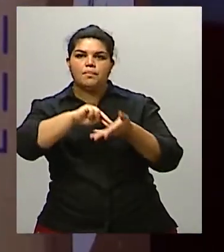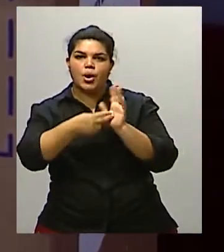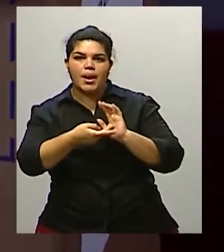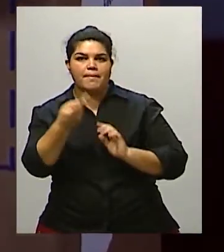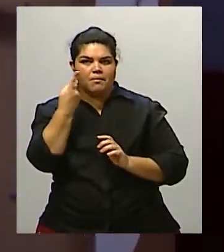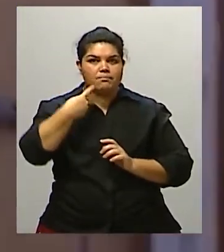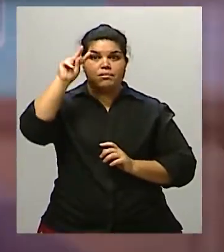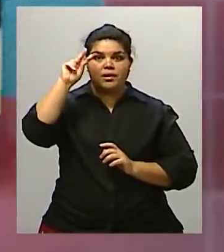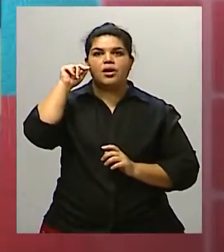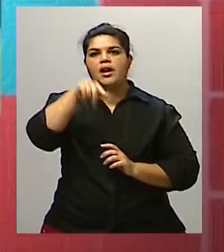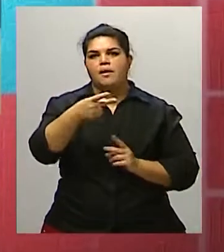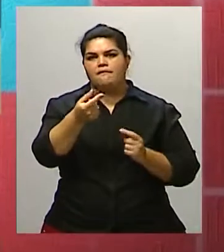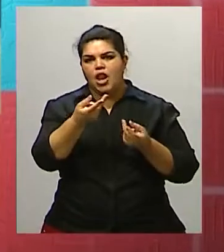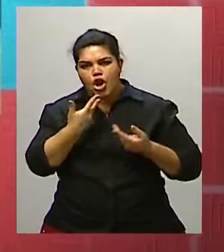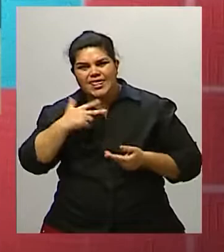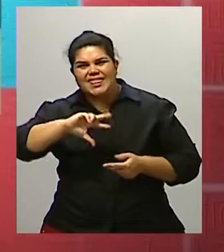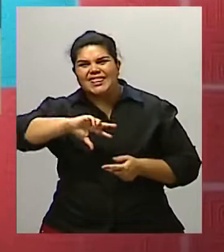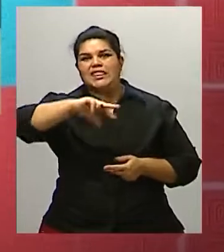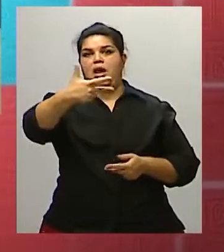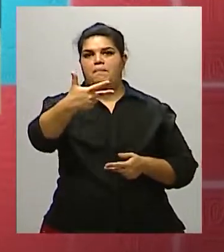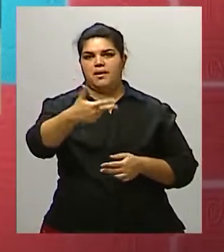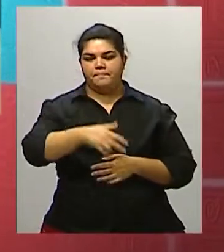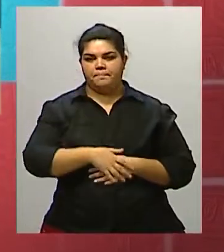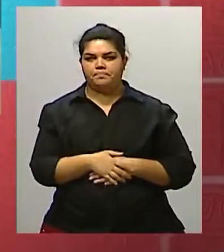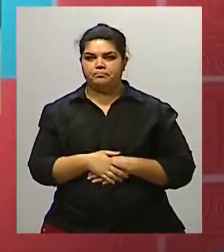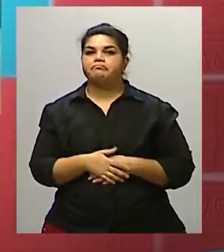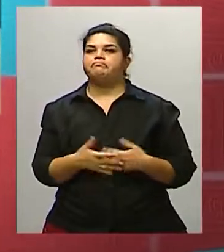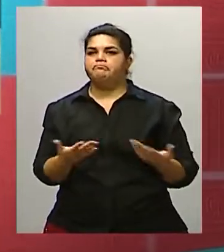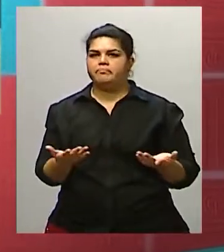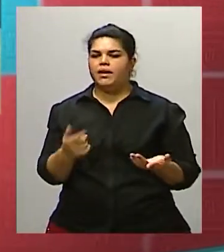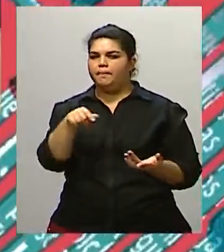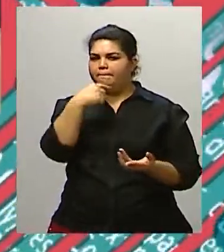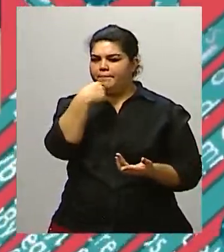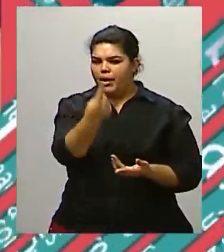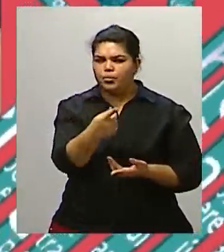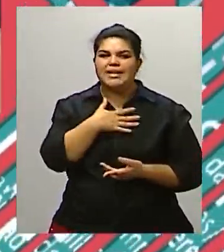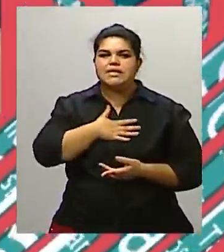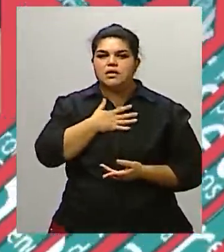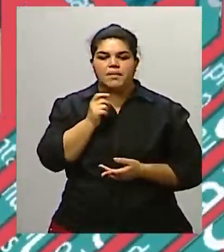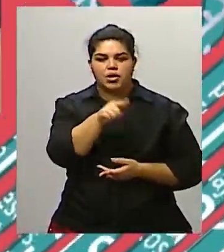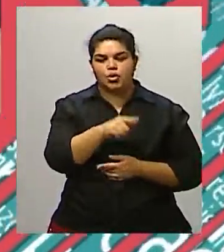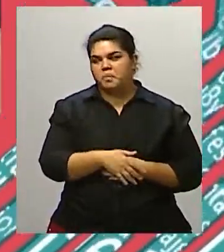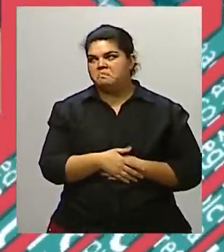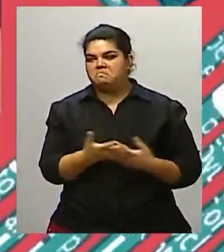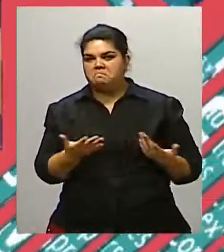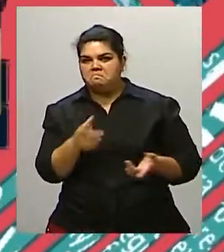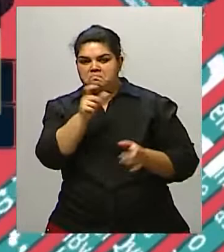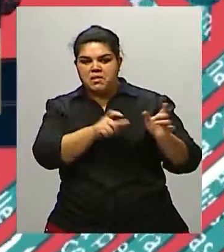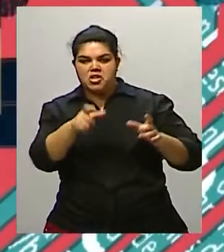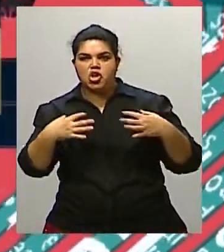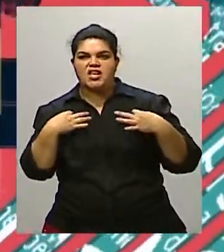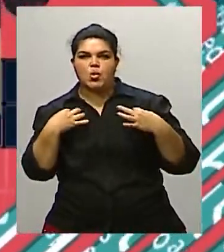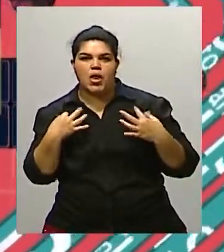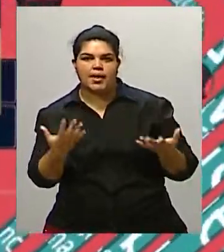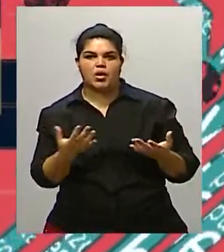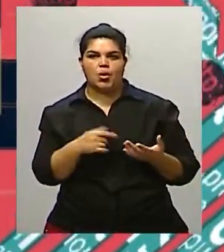¿cuál es la sensación que puede ser la primordial a la hora de ir a votar, del ciudadano y la ciudadana común? ¿El miedo